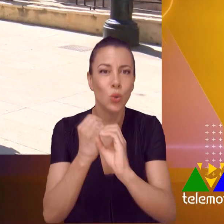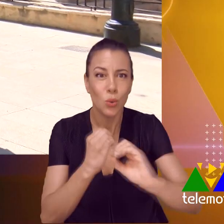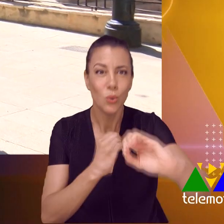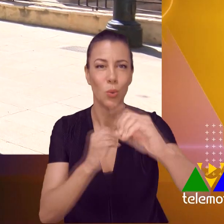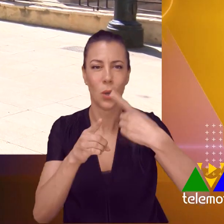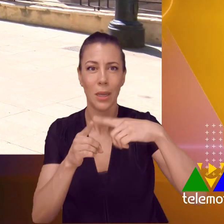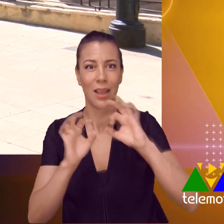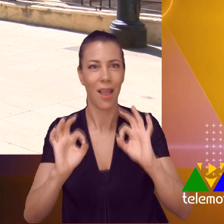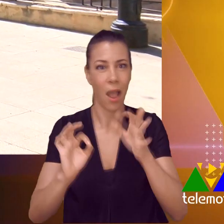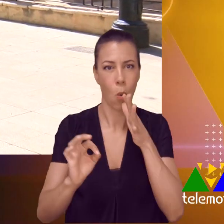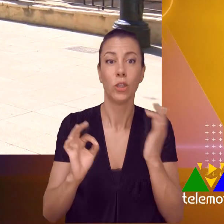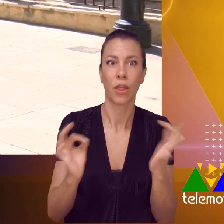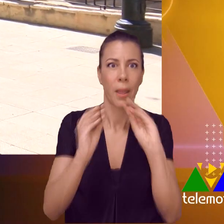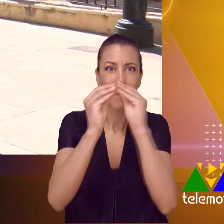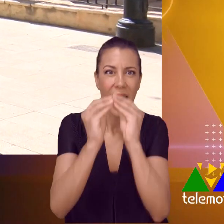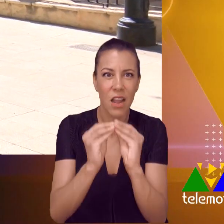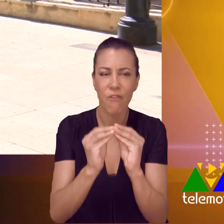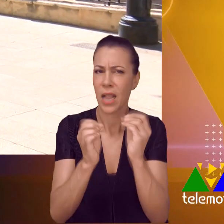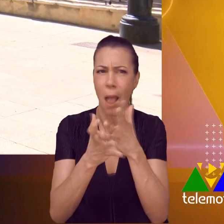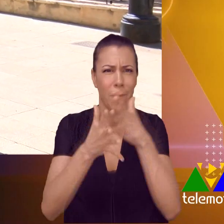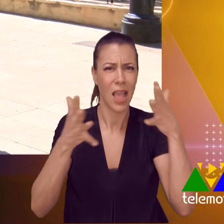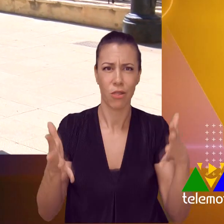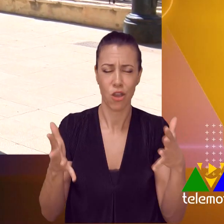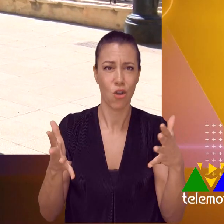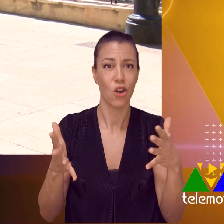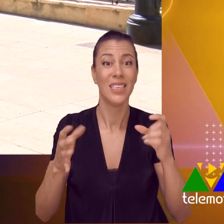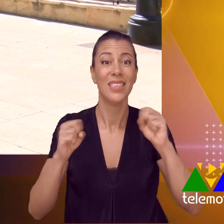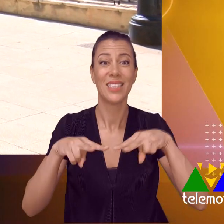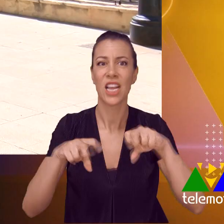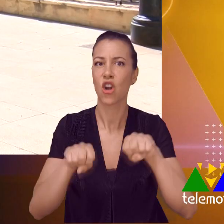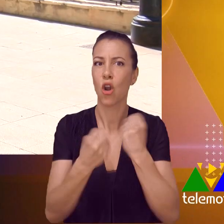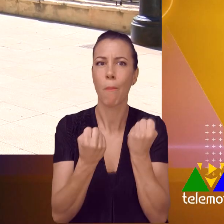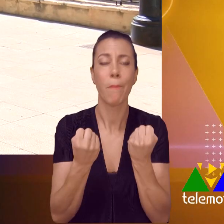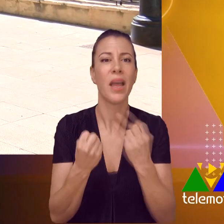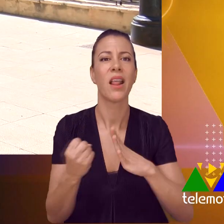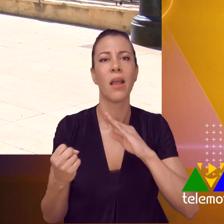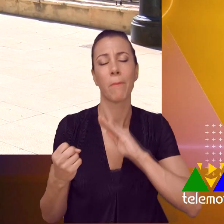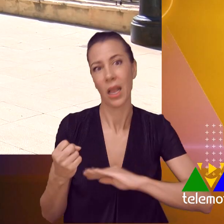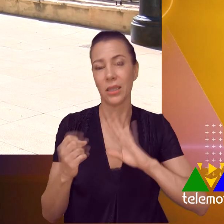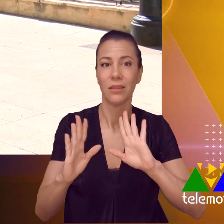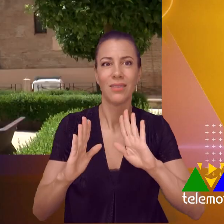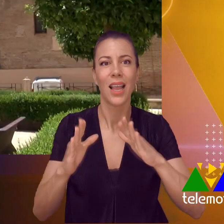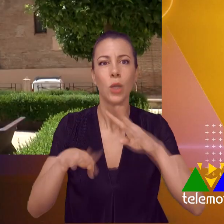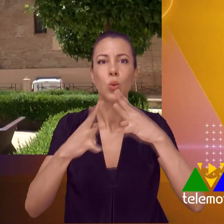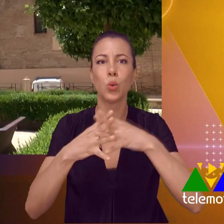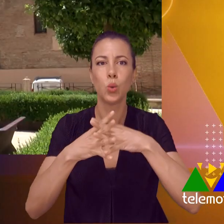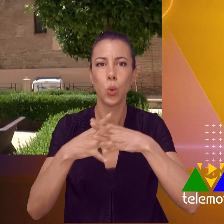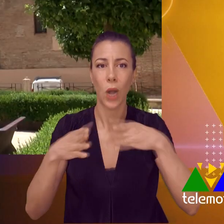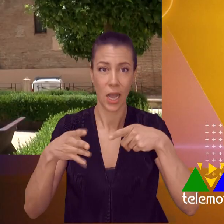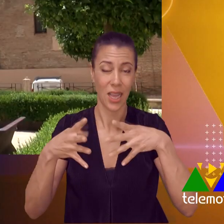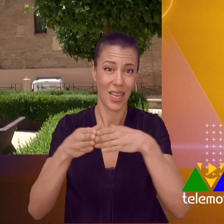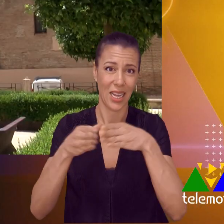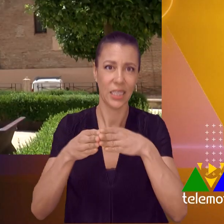hace muy bien, hace una magnífica ampliación sin romper demasiado la estructura de la iglesia, consigue ampliar la